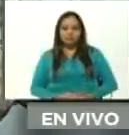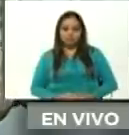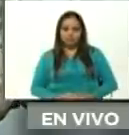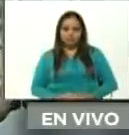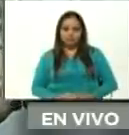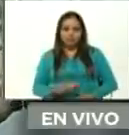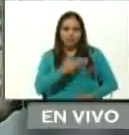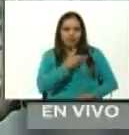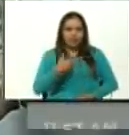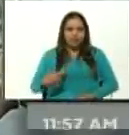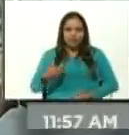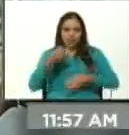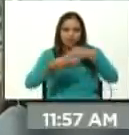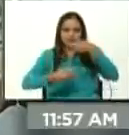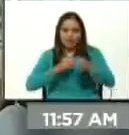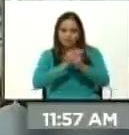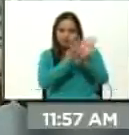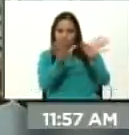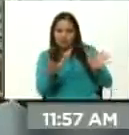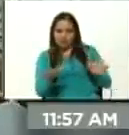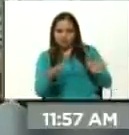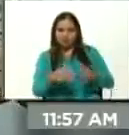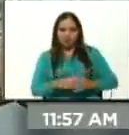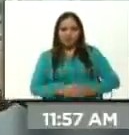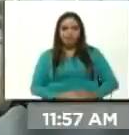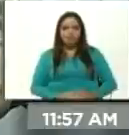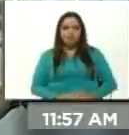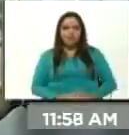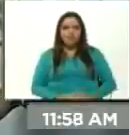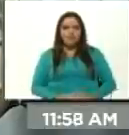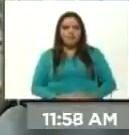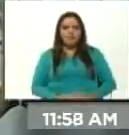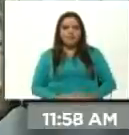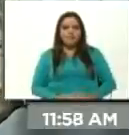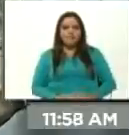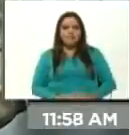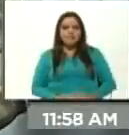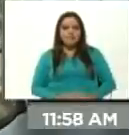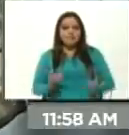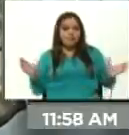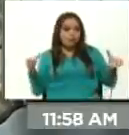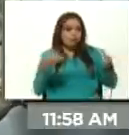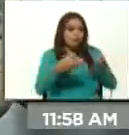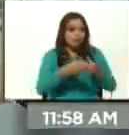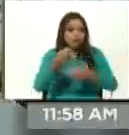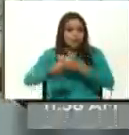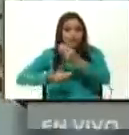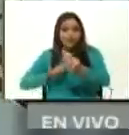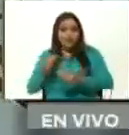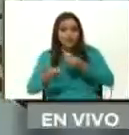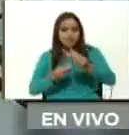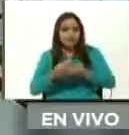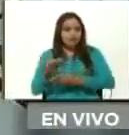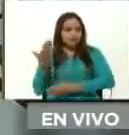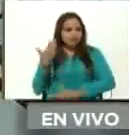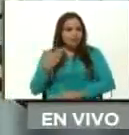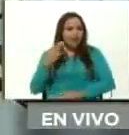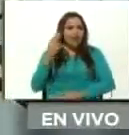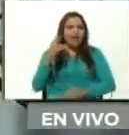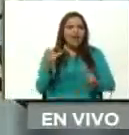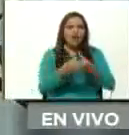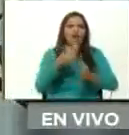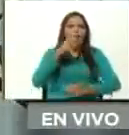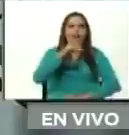Quiero destacar asimismo que en base a las reuniones sostenidas tanto en La Haya como acá